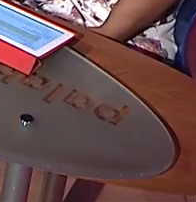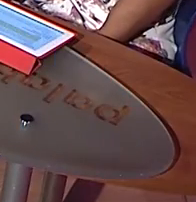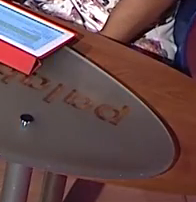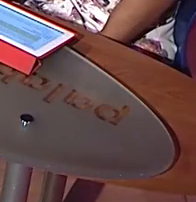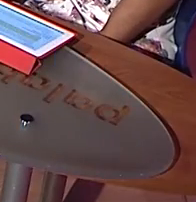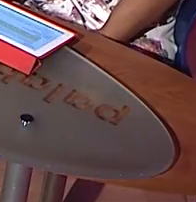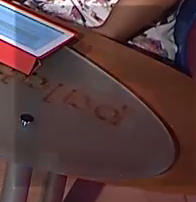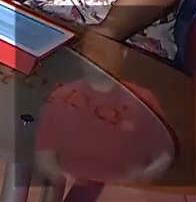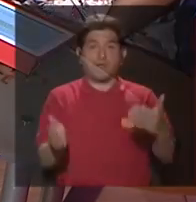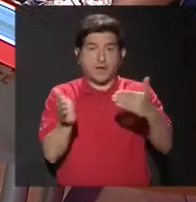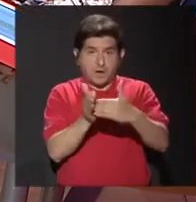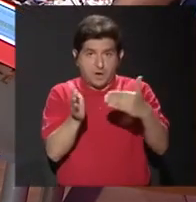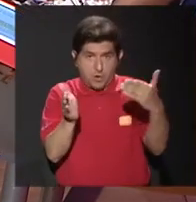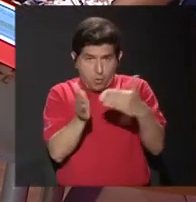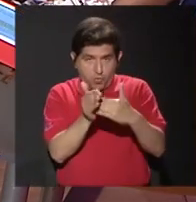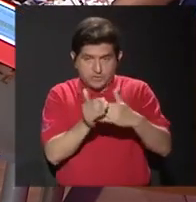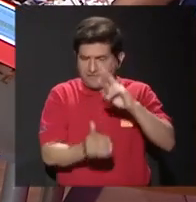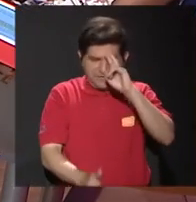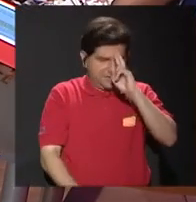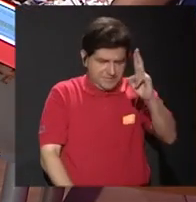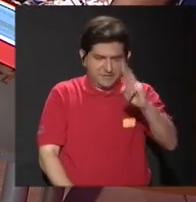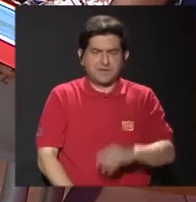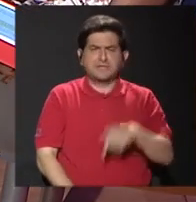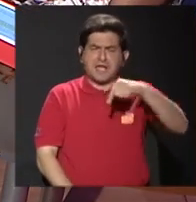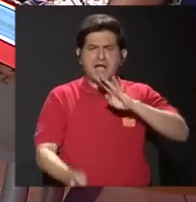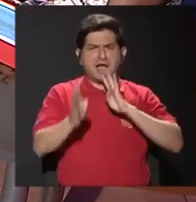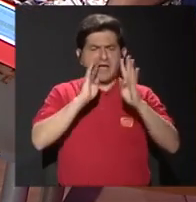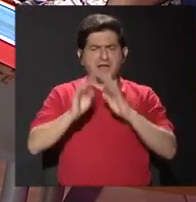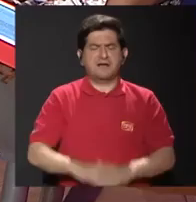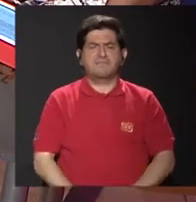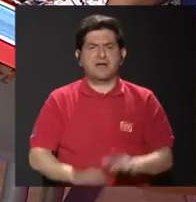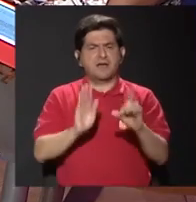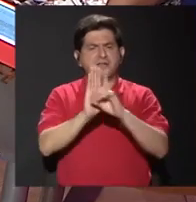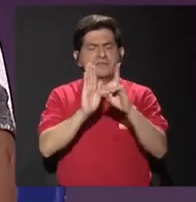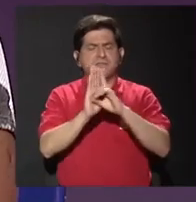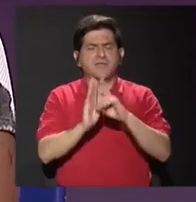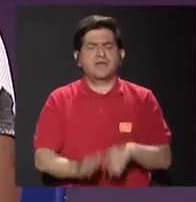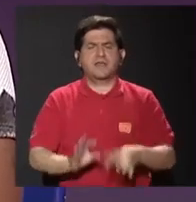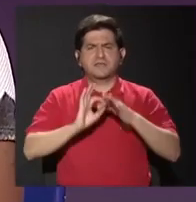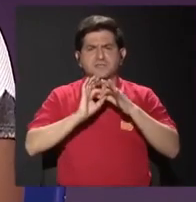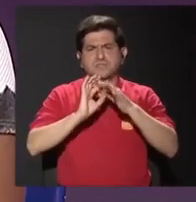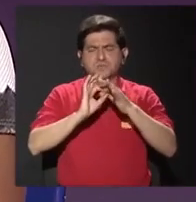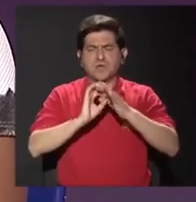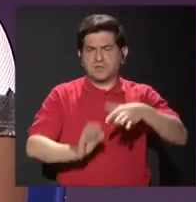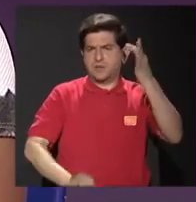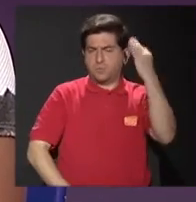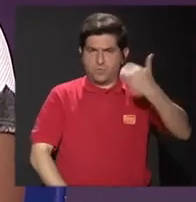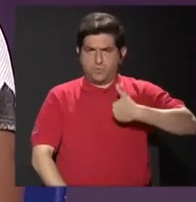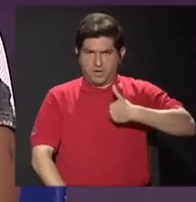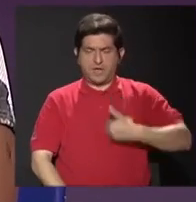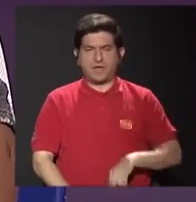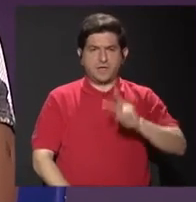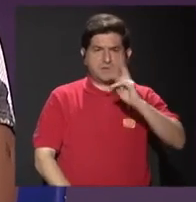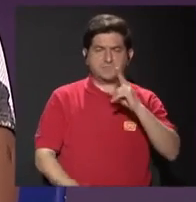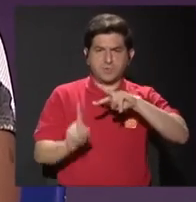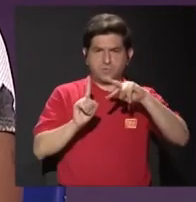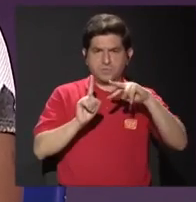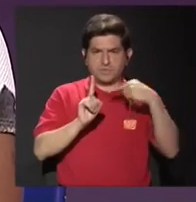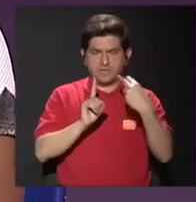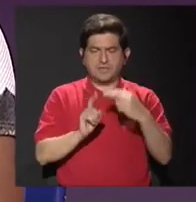estamos de regreso en irreverencias y estamos hablando sobre los derechos sexuales de las mujeres con la segunda